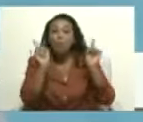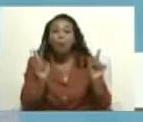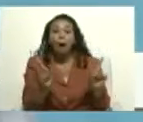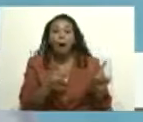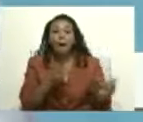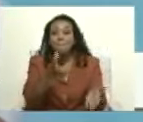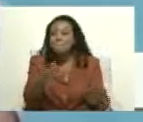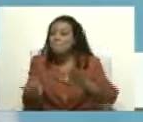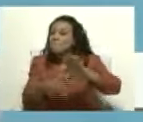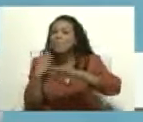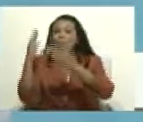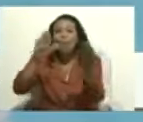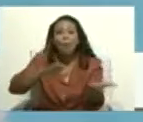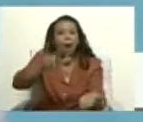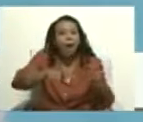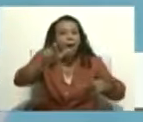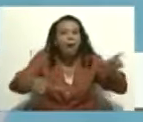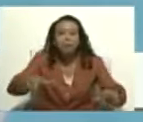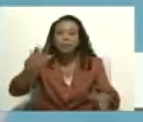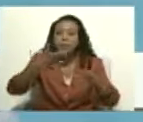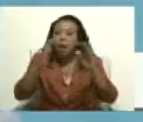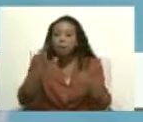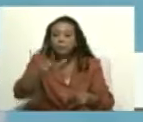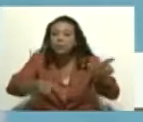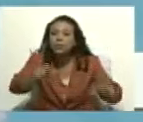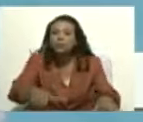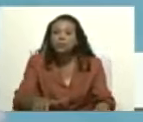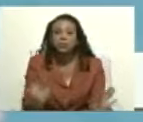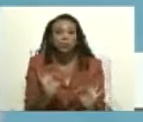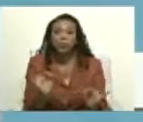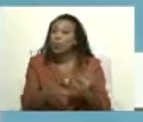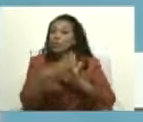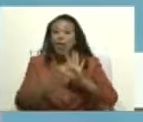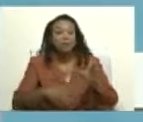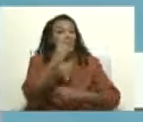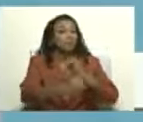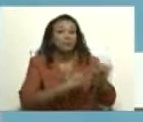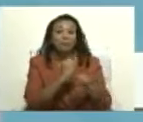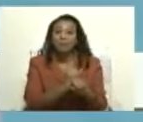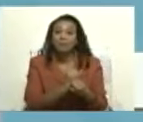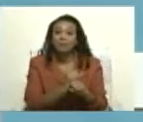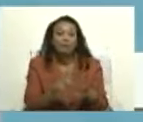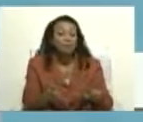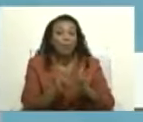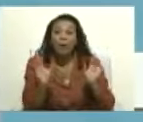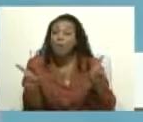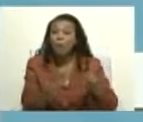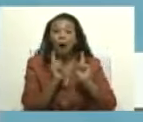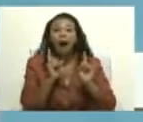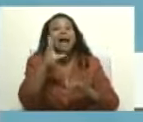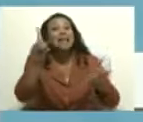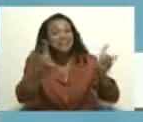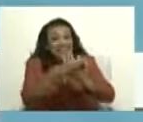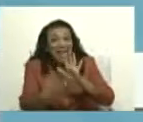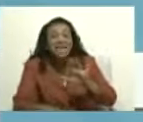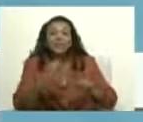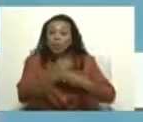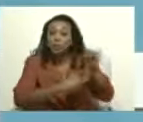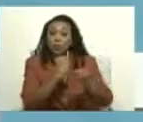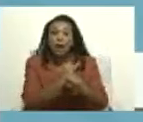matando y matando niños en la tierra. Eso no es el derecho internacional. Derecho internacional ha